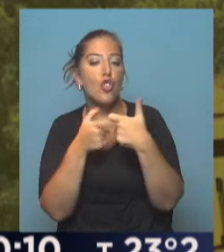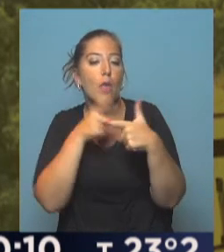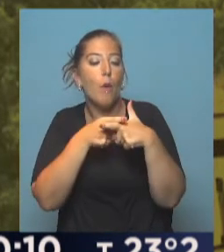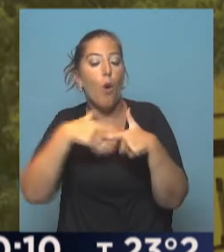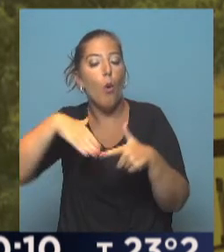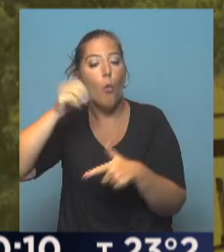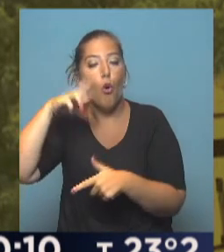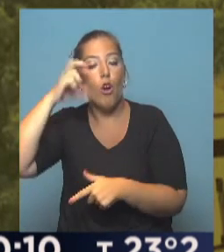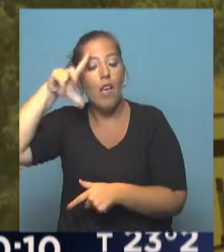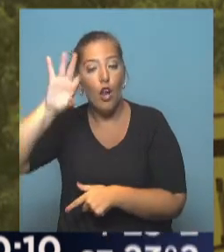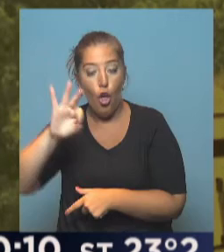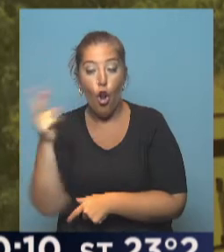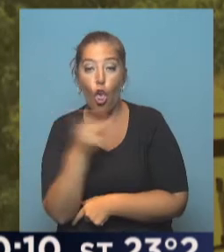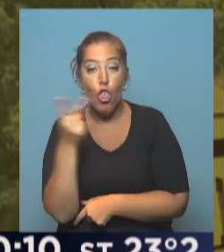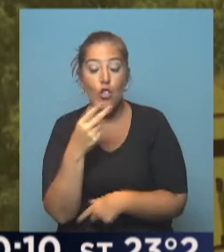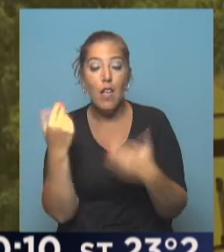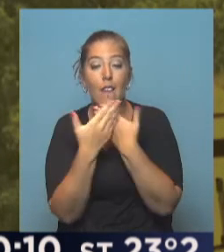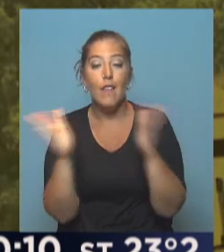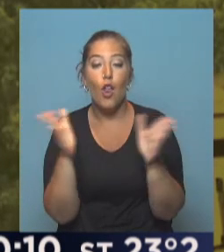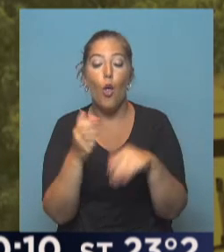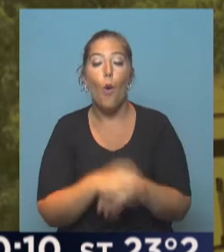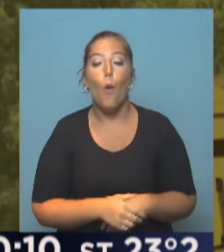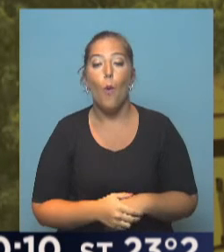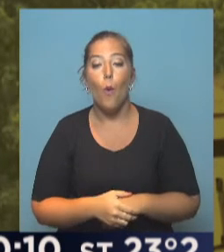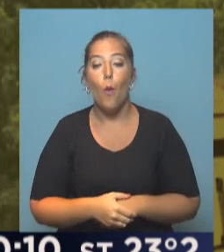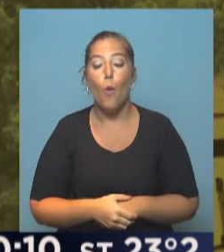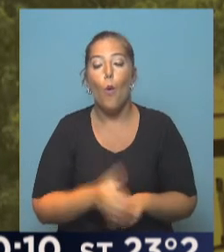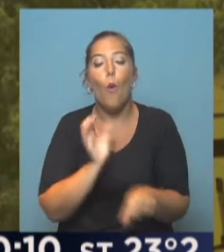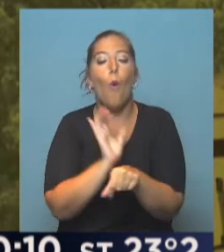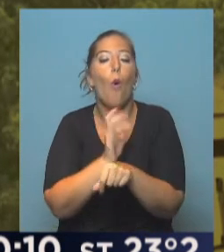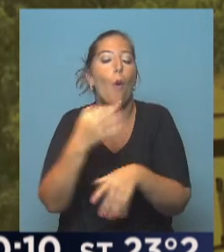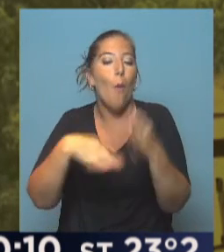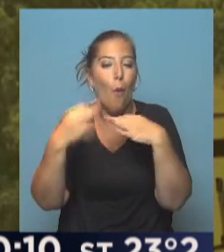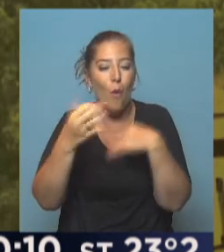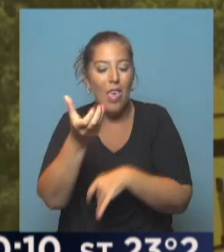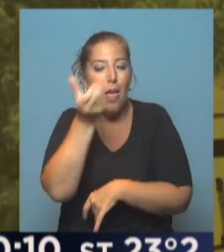Moreno. Abrieron juntos una panchería Tía Tola. Ahora veremos cómo